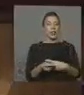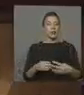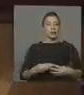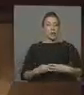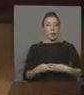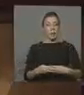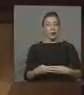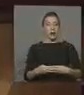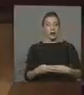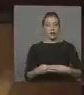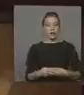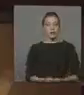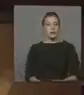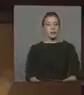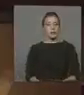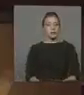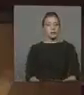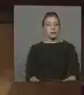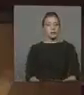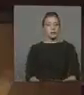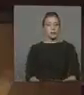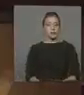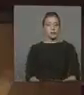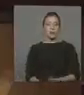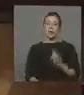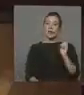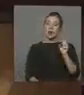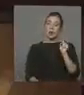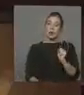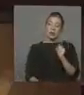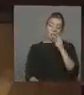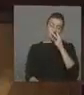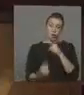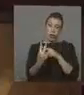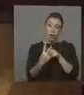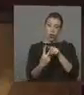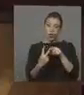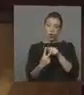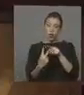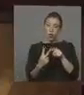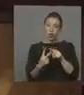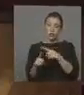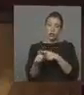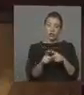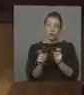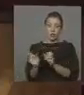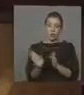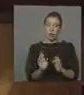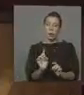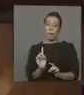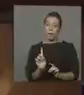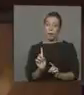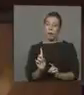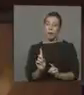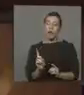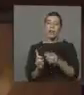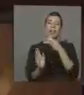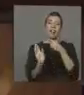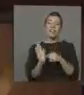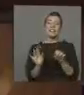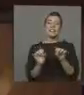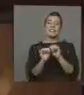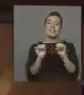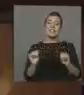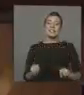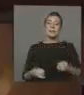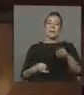embarazo. En general, pueden distinguirse 2 tipos de regulaciones. Un primer modelo es aquel que establece un sistema